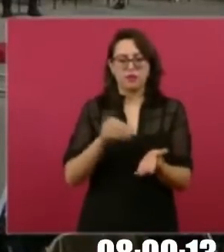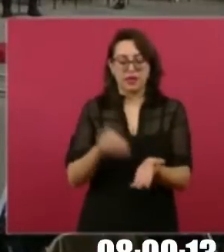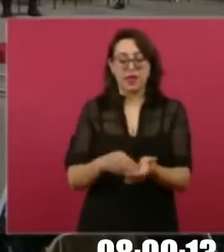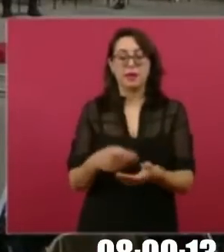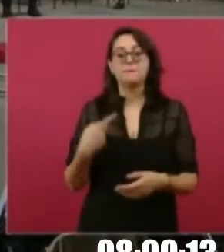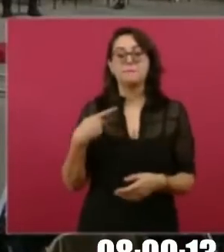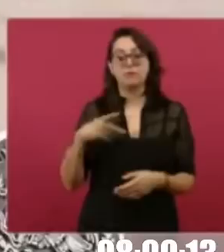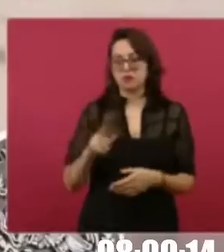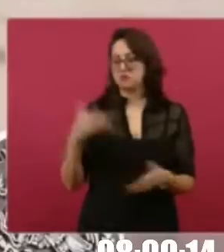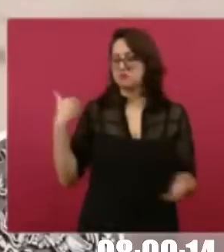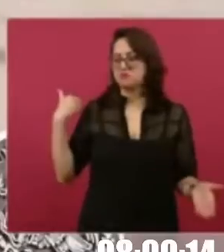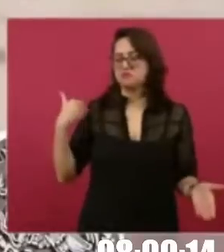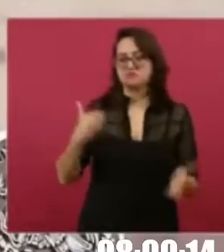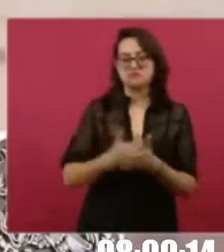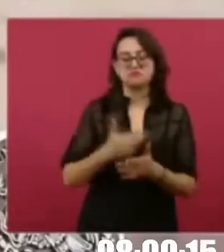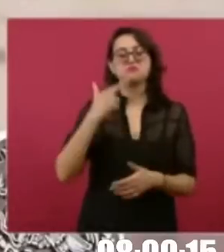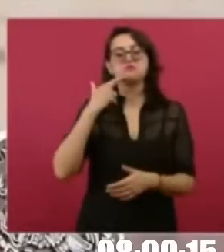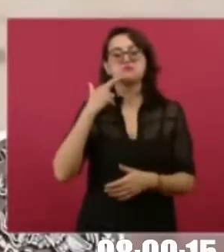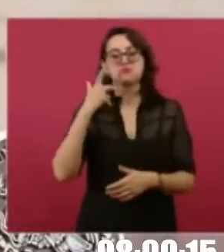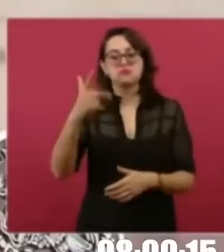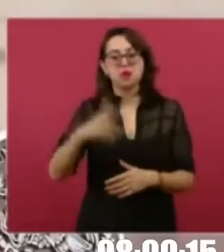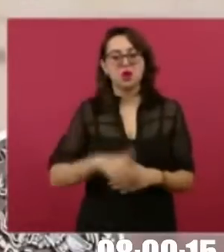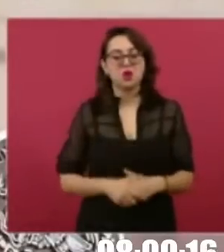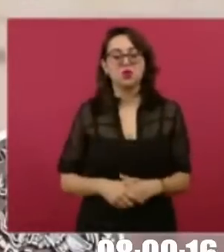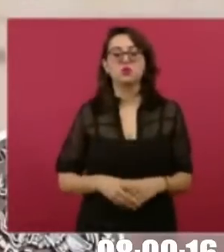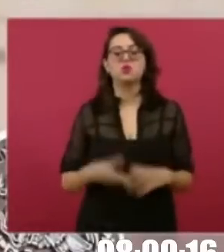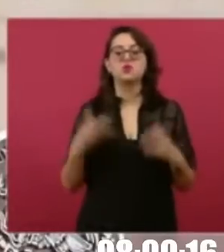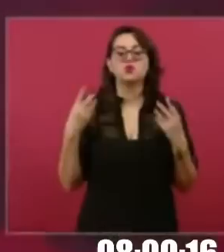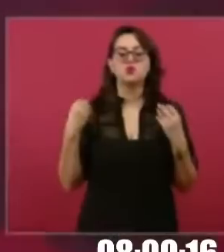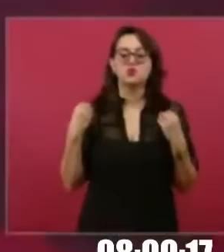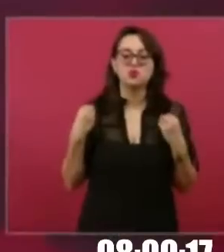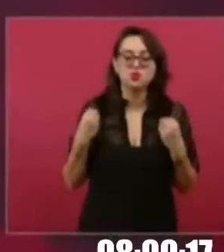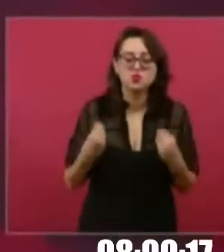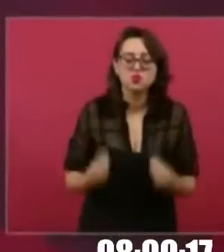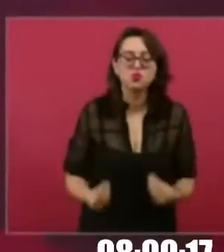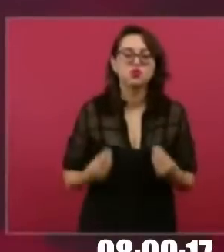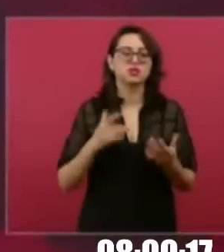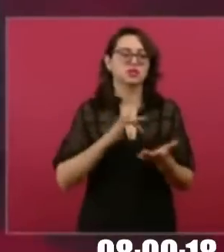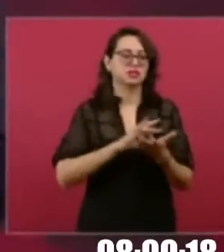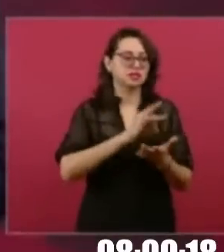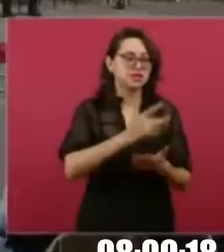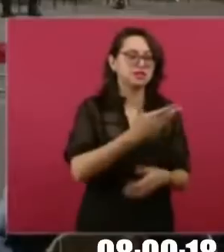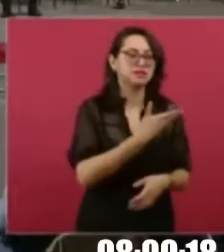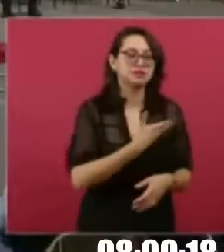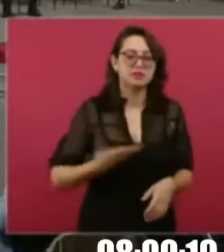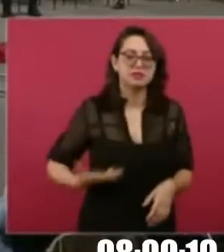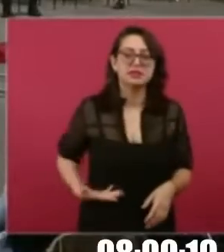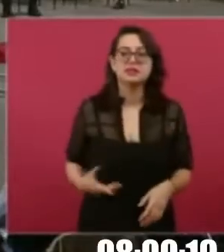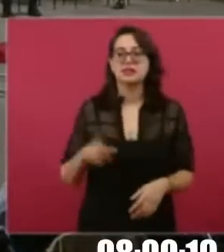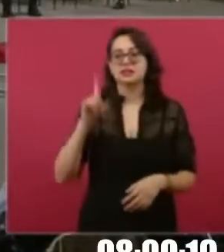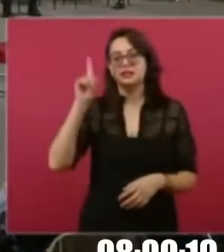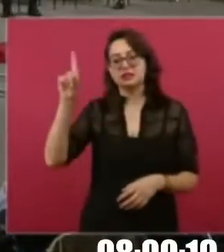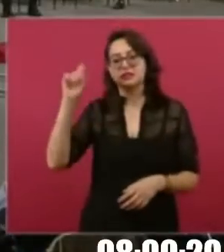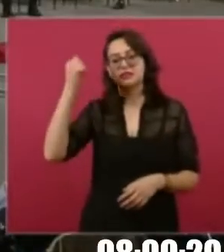mandarle un saludo al Orgullo Sinaloense que son las mujeres y los hombres de Sinaloa Muchas gracias